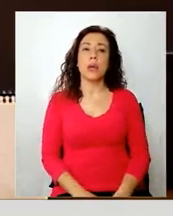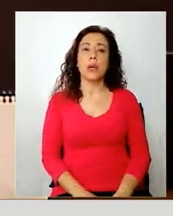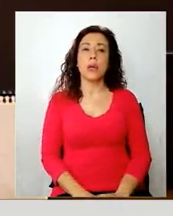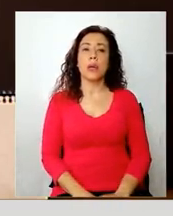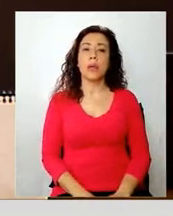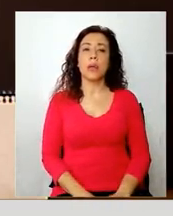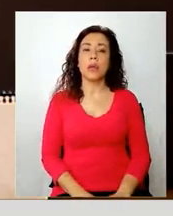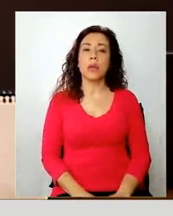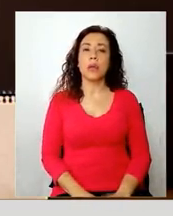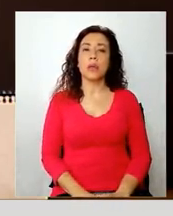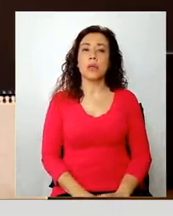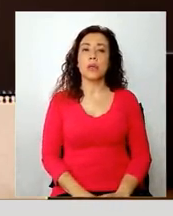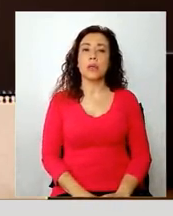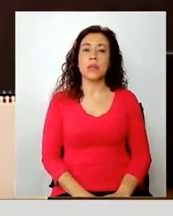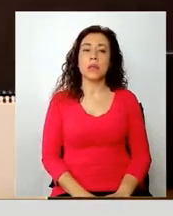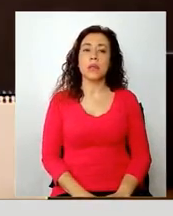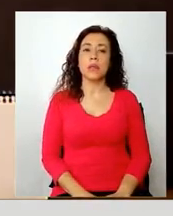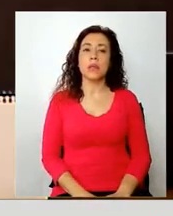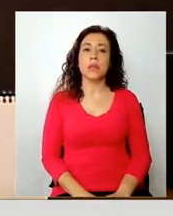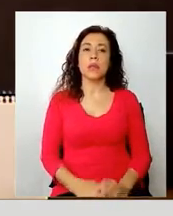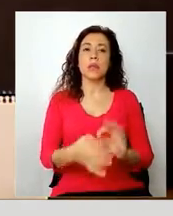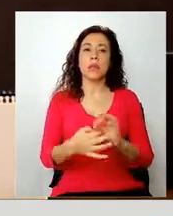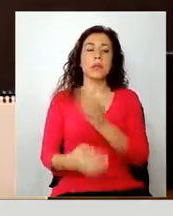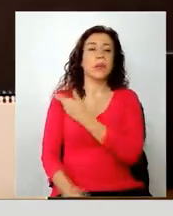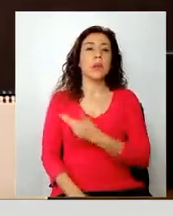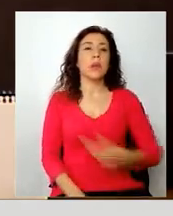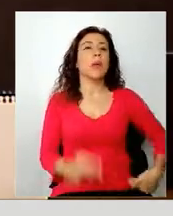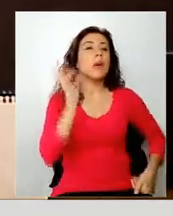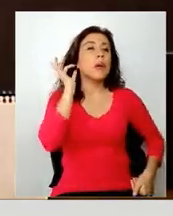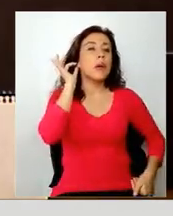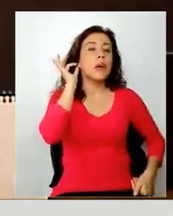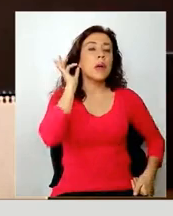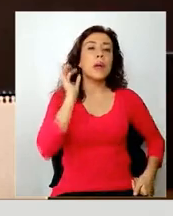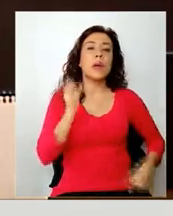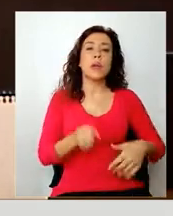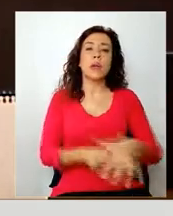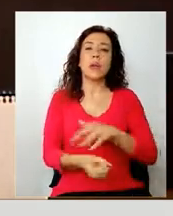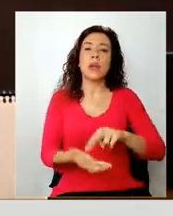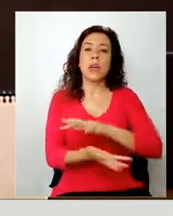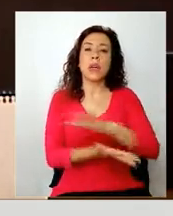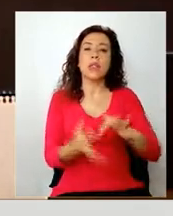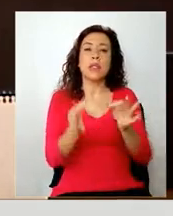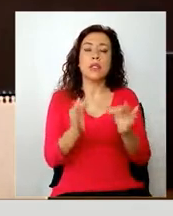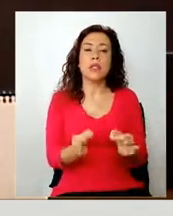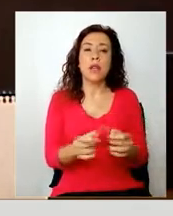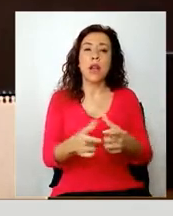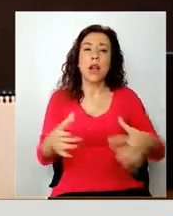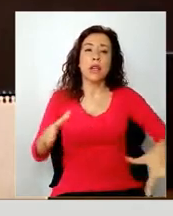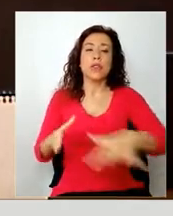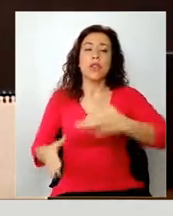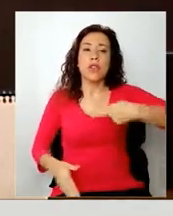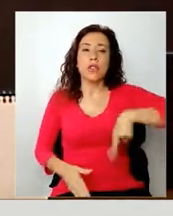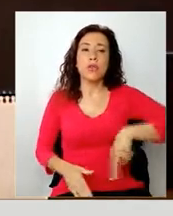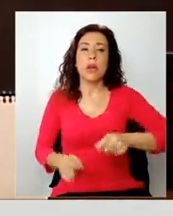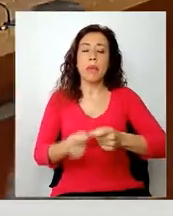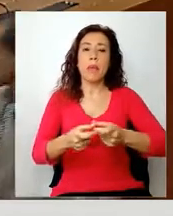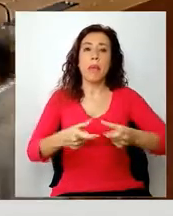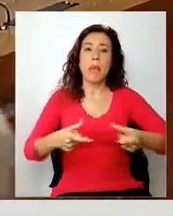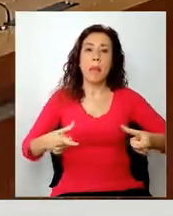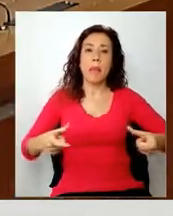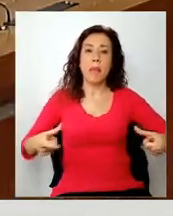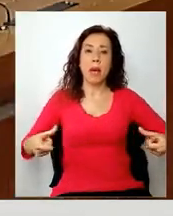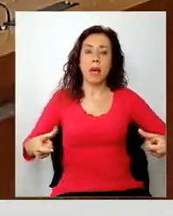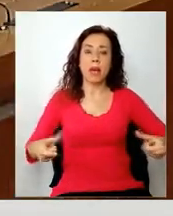Gracias presidenta la situación de crisis de seguridad en la Macro zona Sur se va extendiendo y estos actos